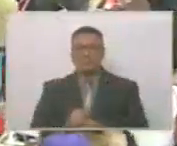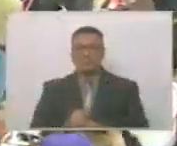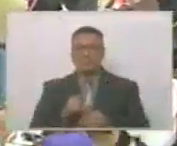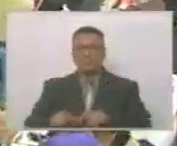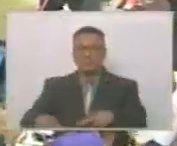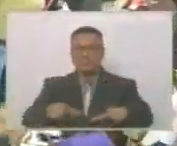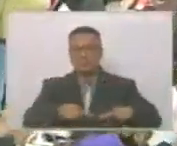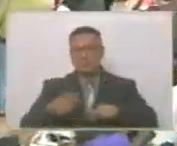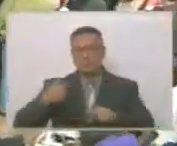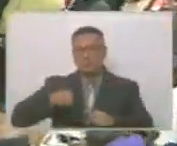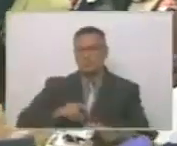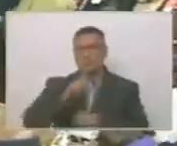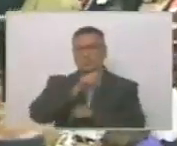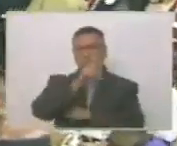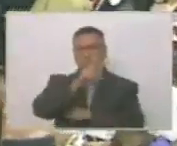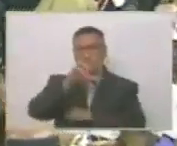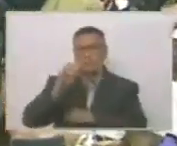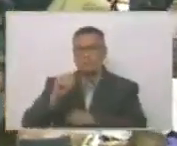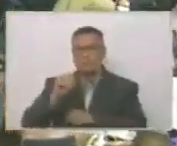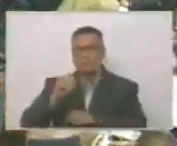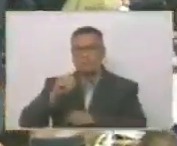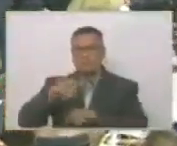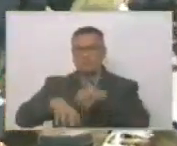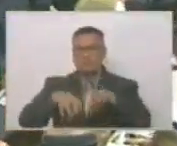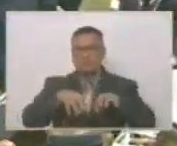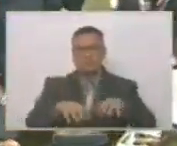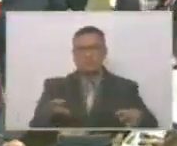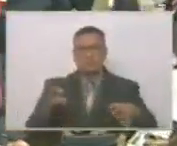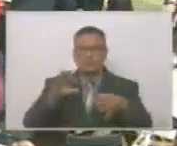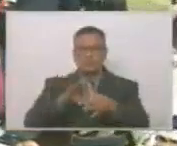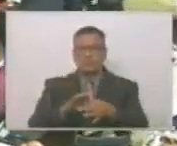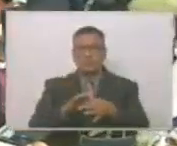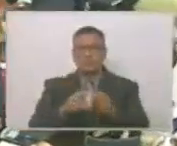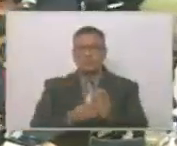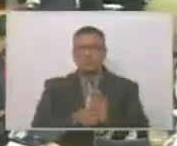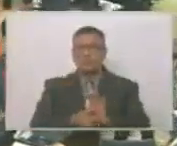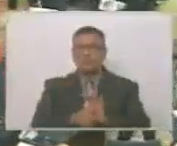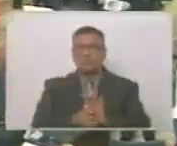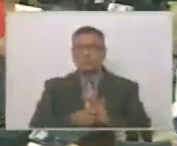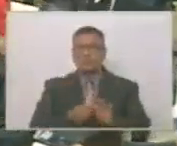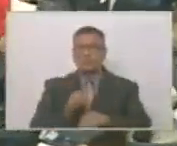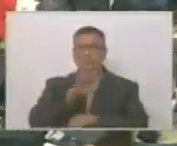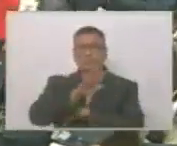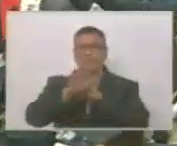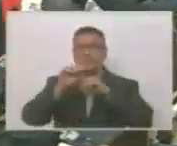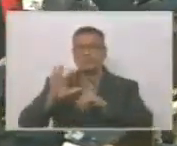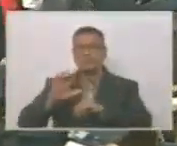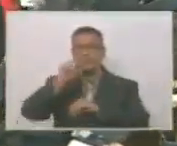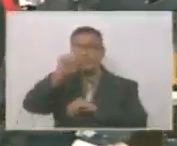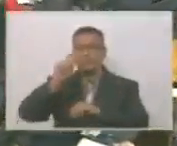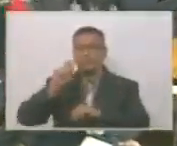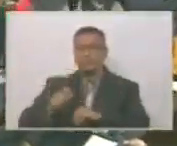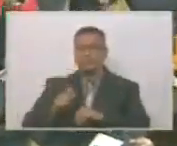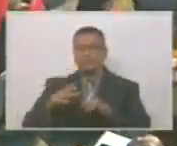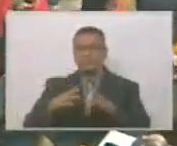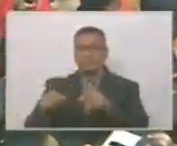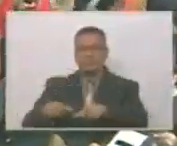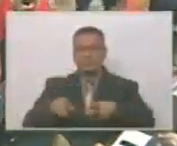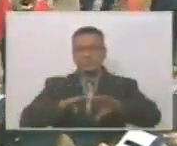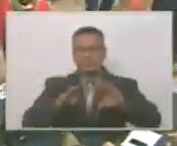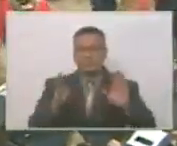que cuenta con 120 estados miembros, lo cual equivale al 55% de la población